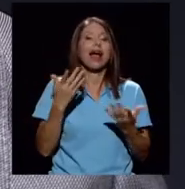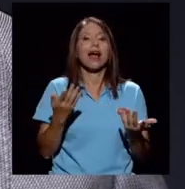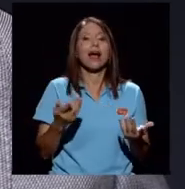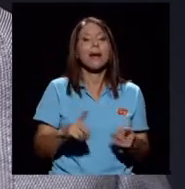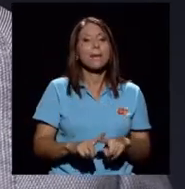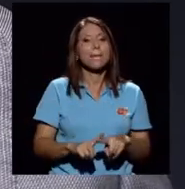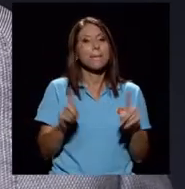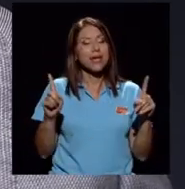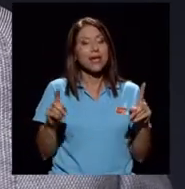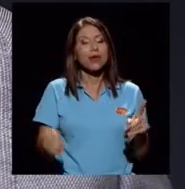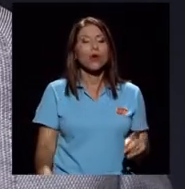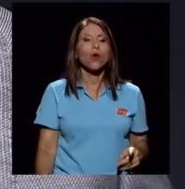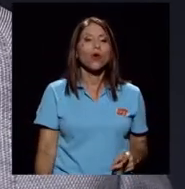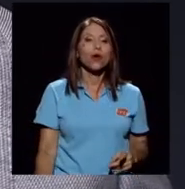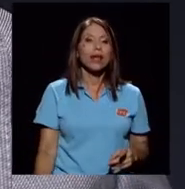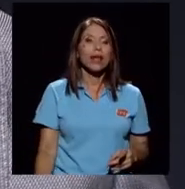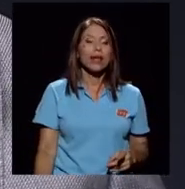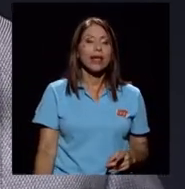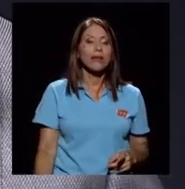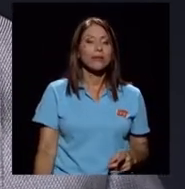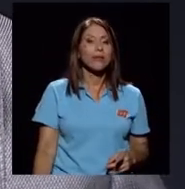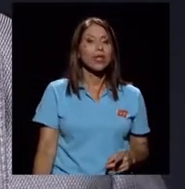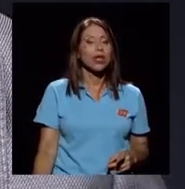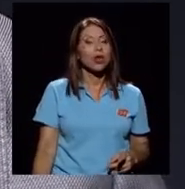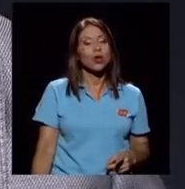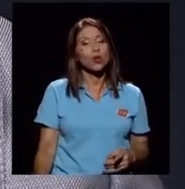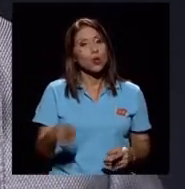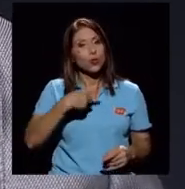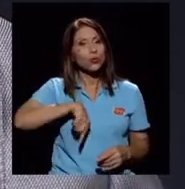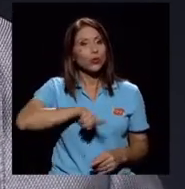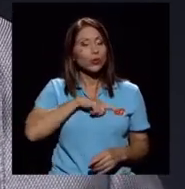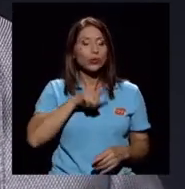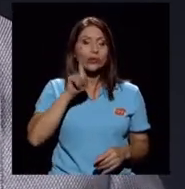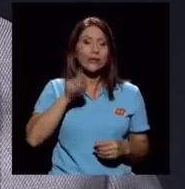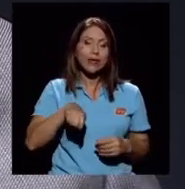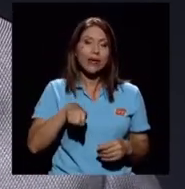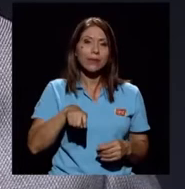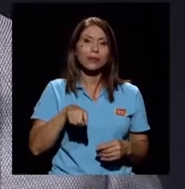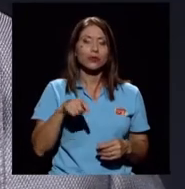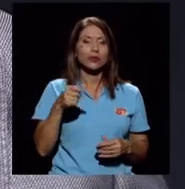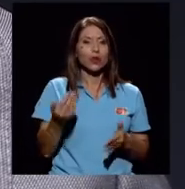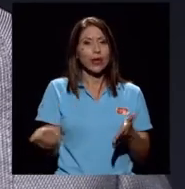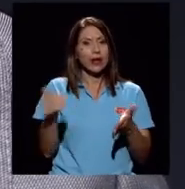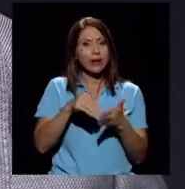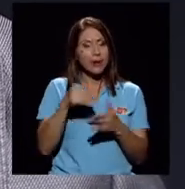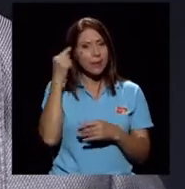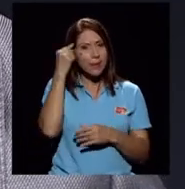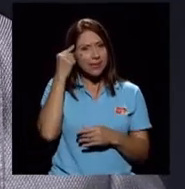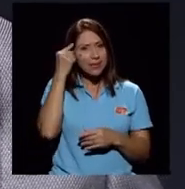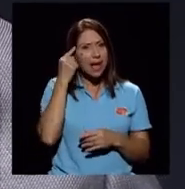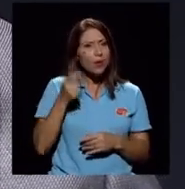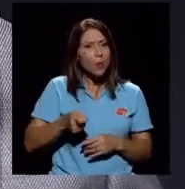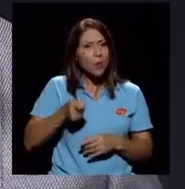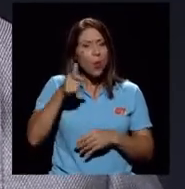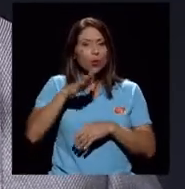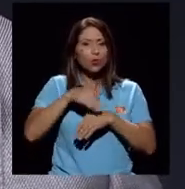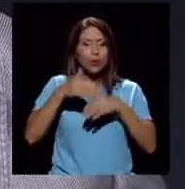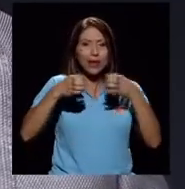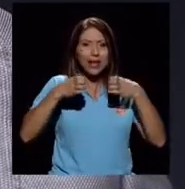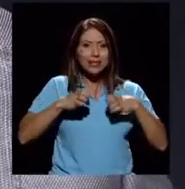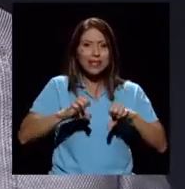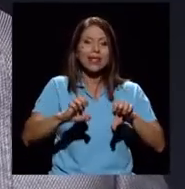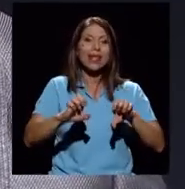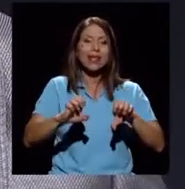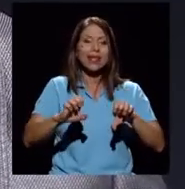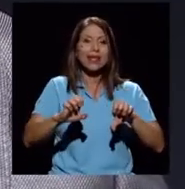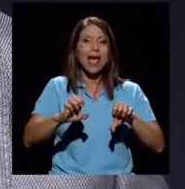pero tenemos entonces que repensar un poco la estrategia con